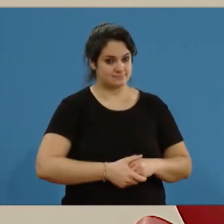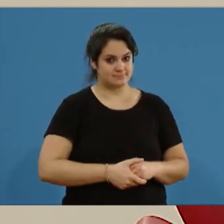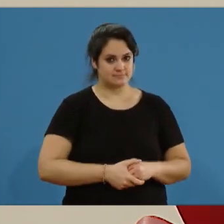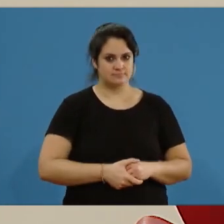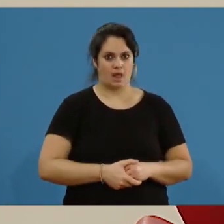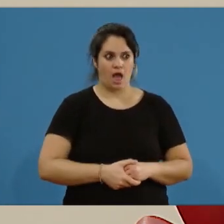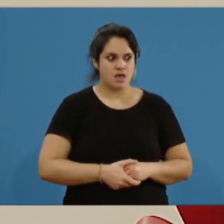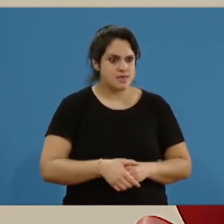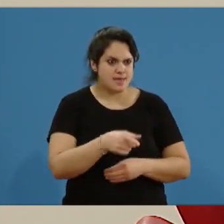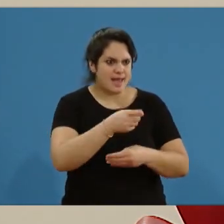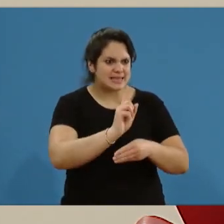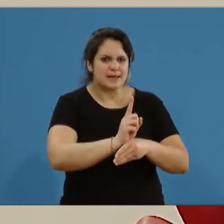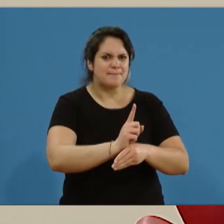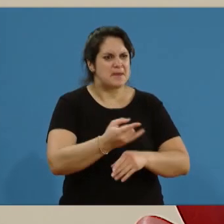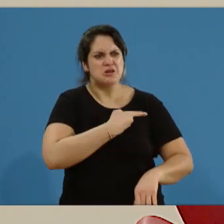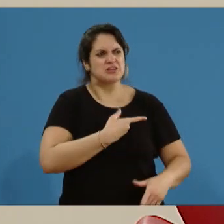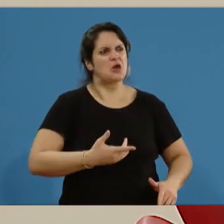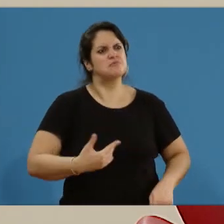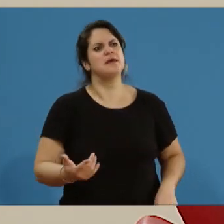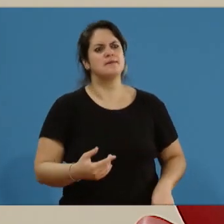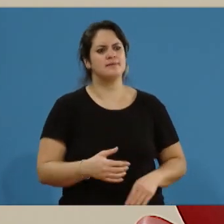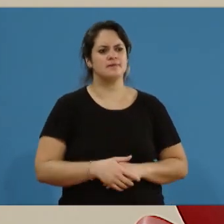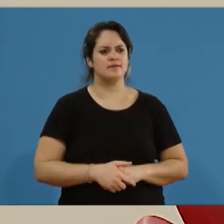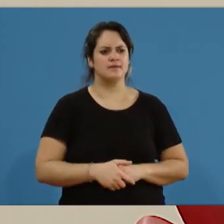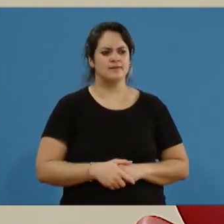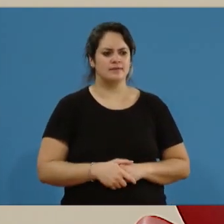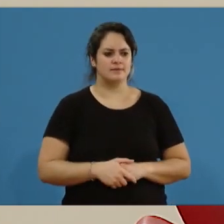¿De dónde sacaste ese perro?